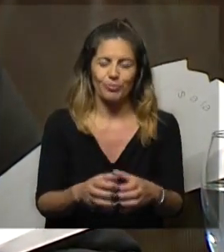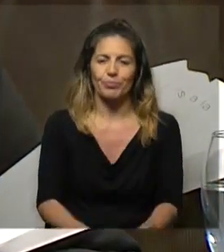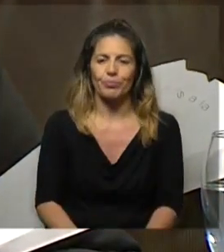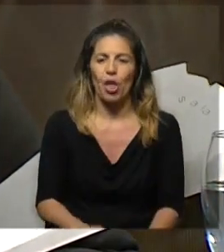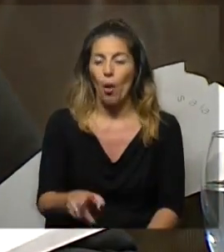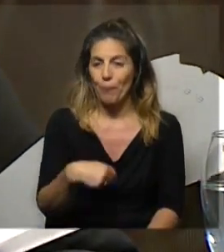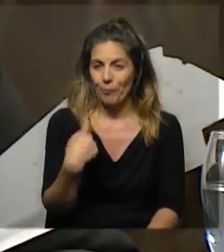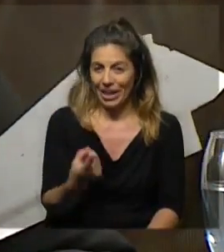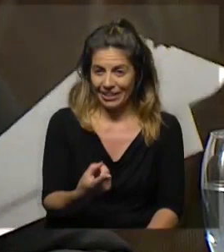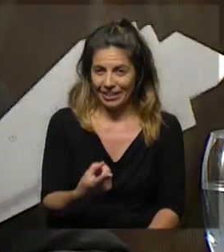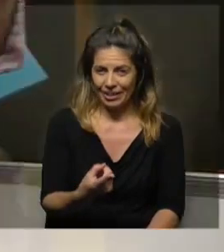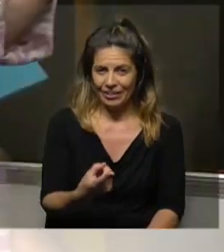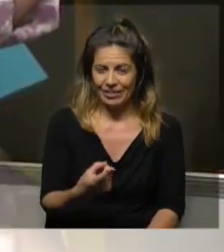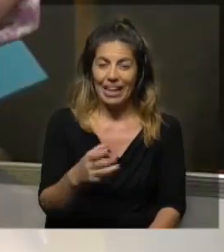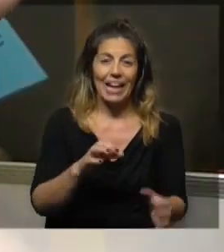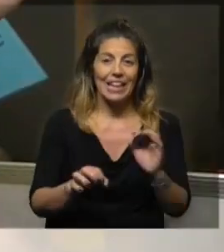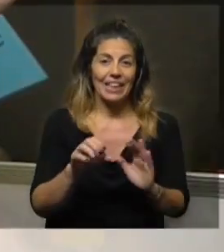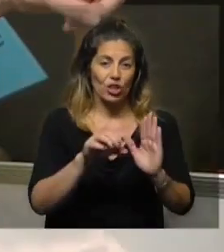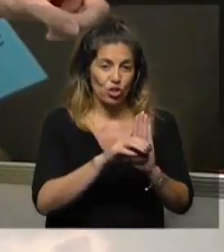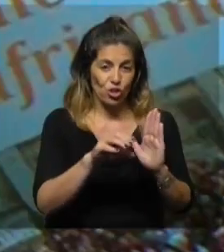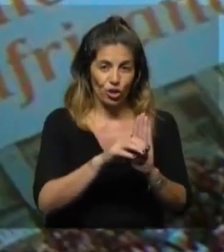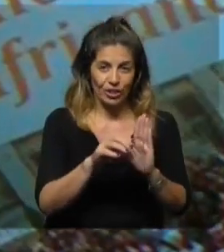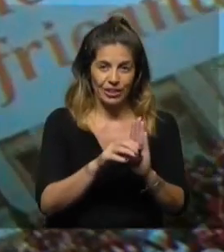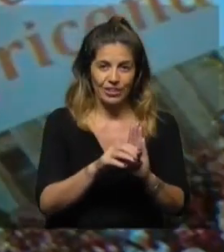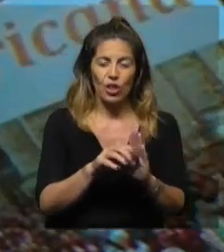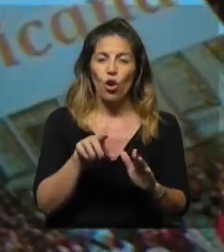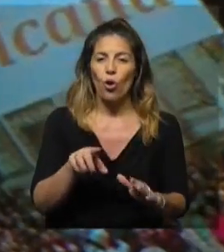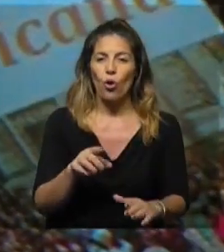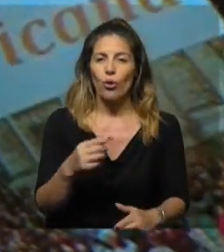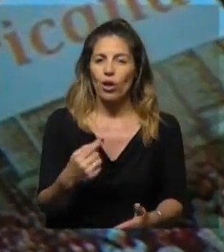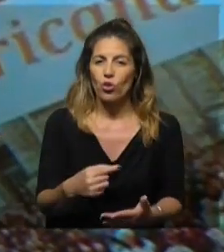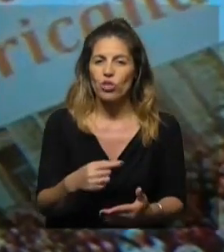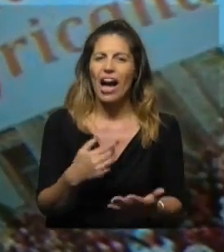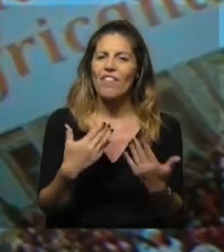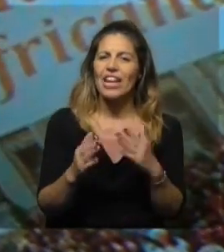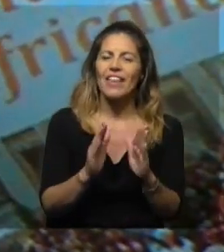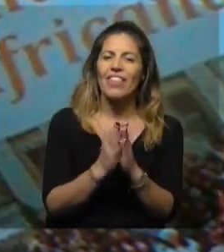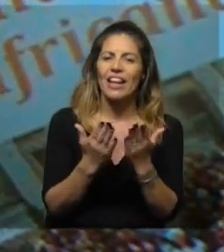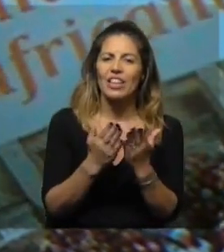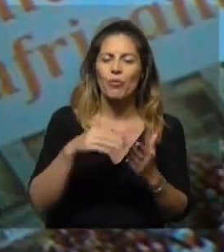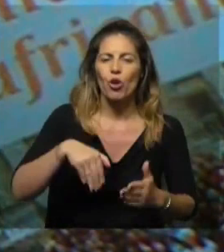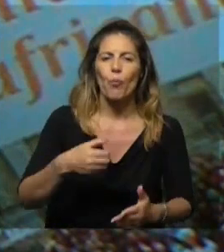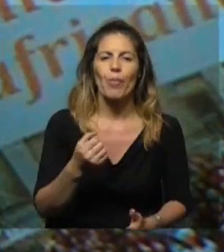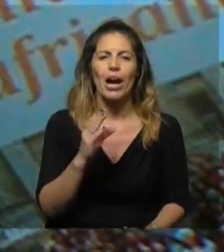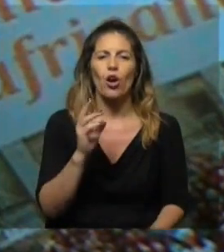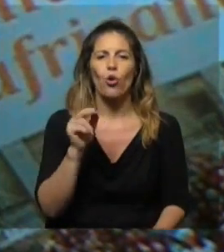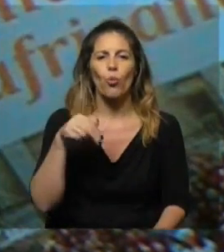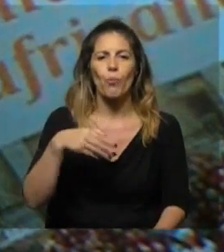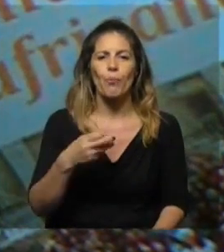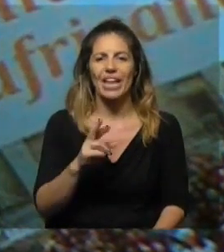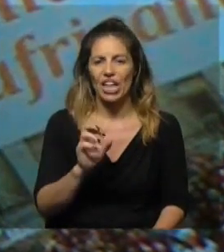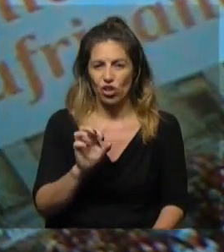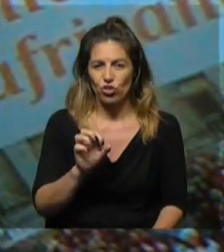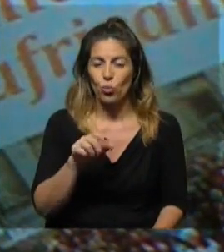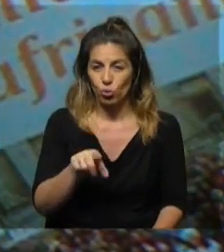eso una cosita que me quedó colgada porque hablaste del del libro macumberos y ustedes reivindican la palabra